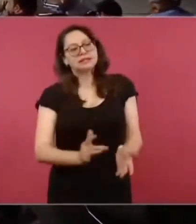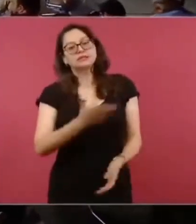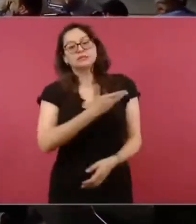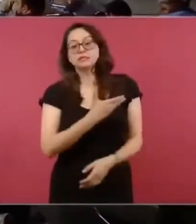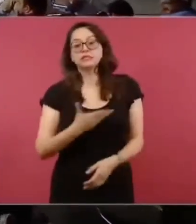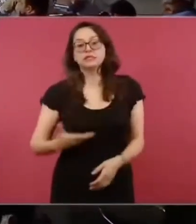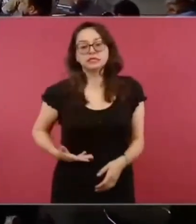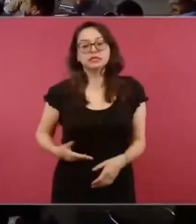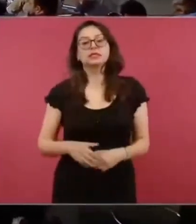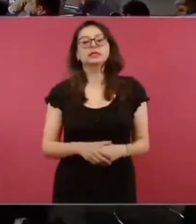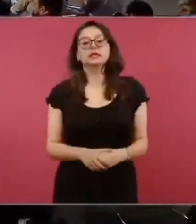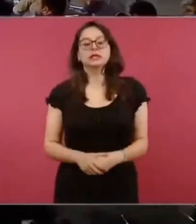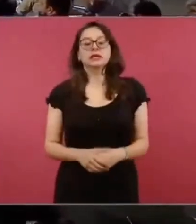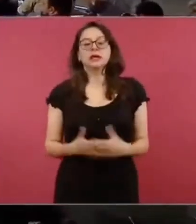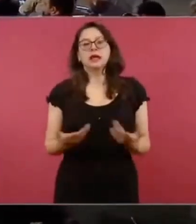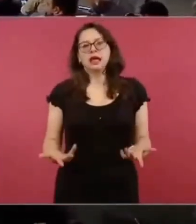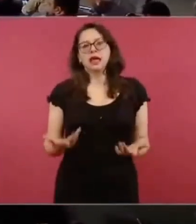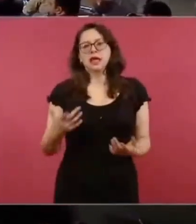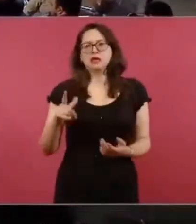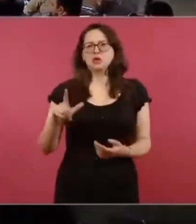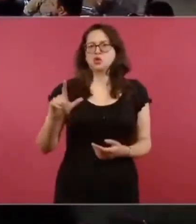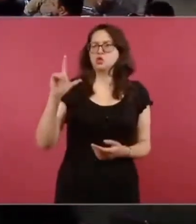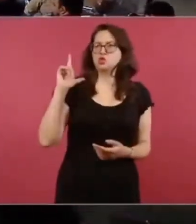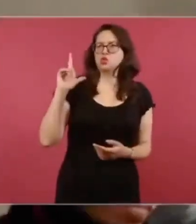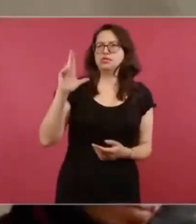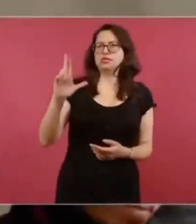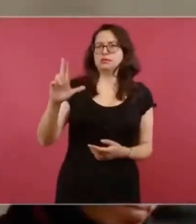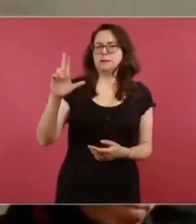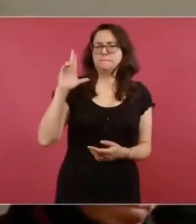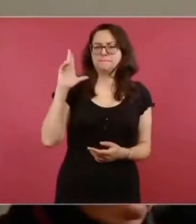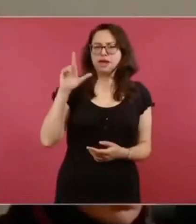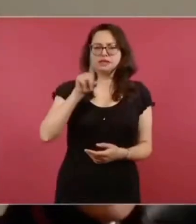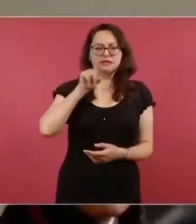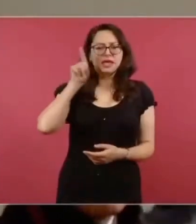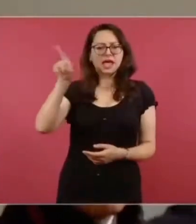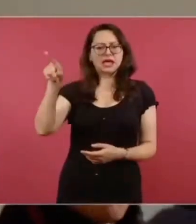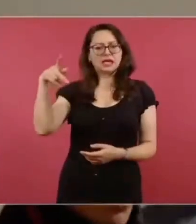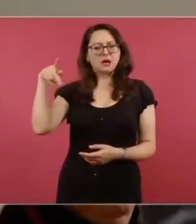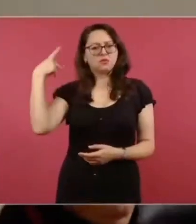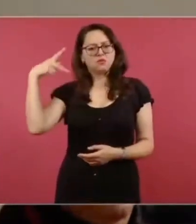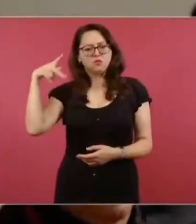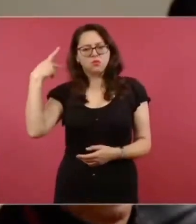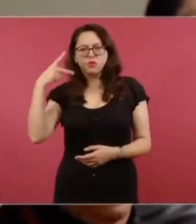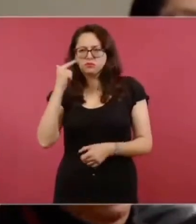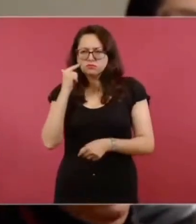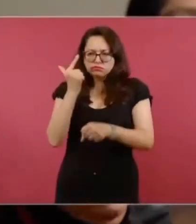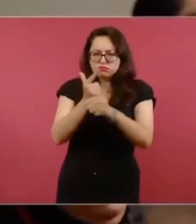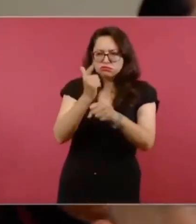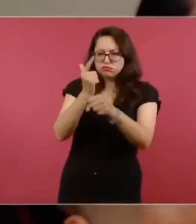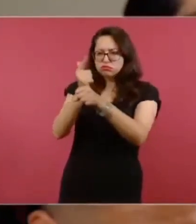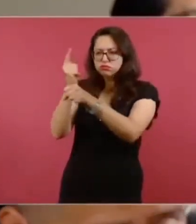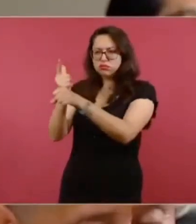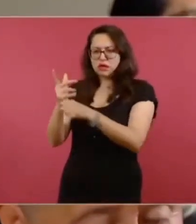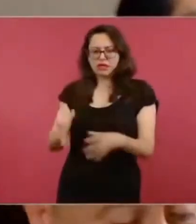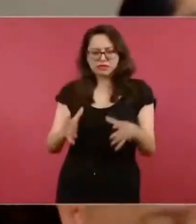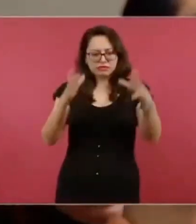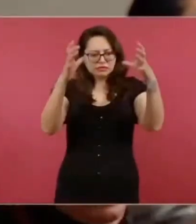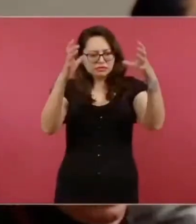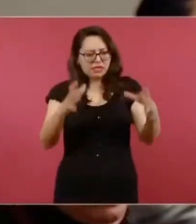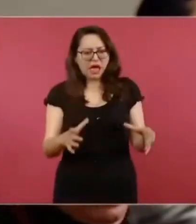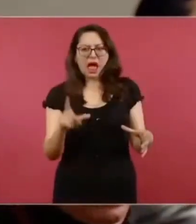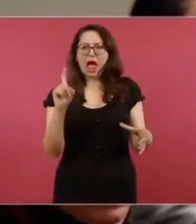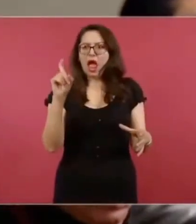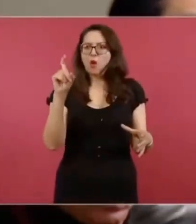martes se denunció que se entregaron más o menos 100 tinacos azules en el sur de la capital